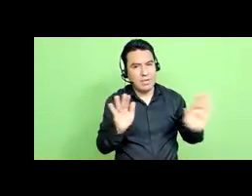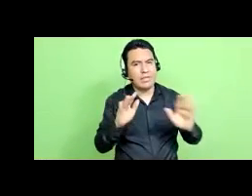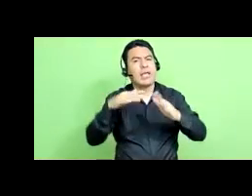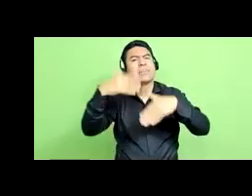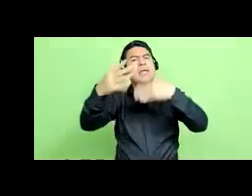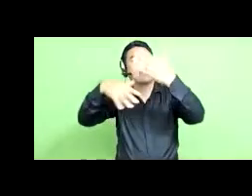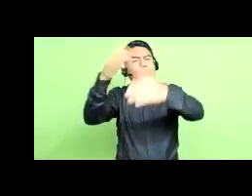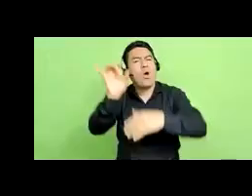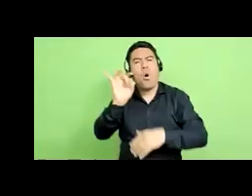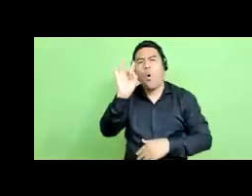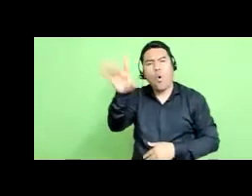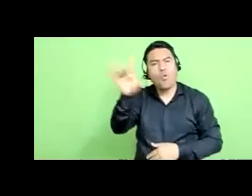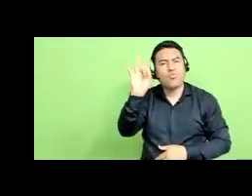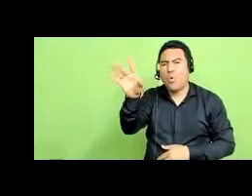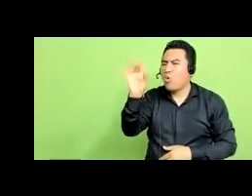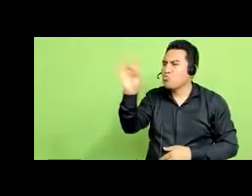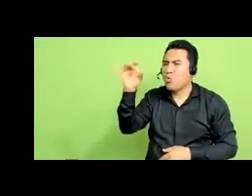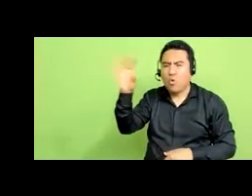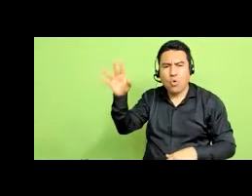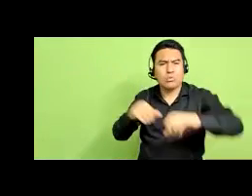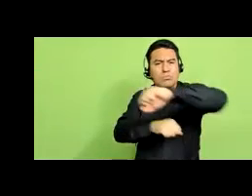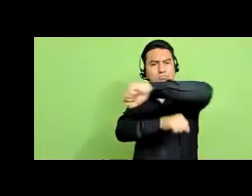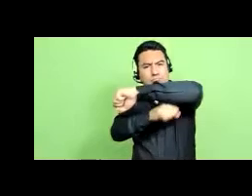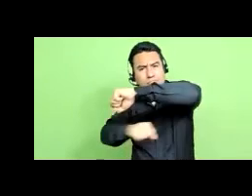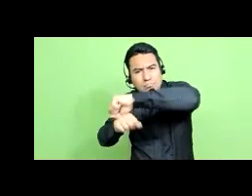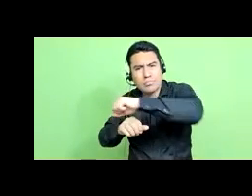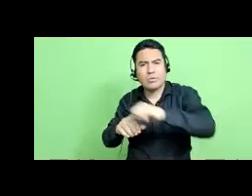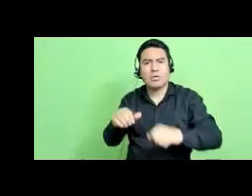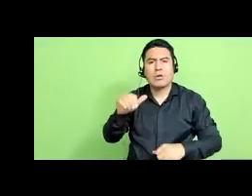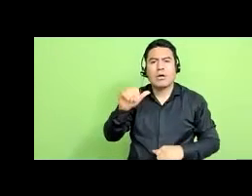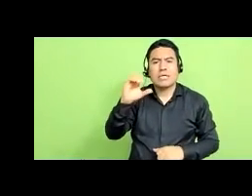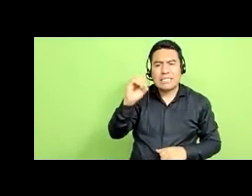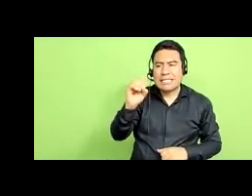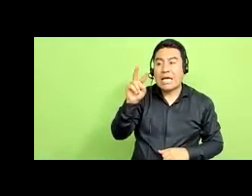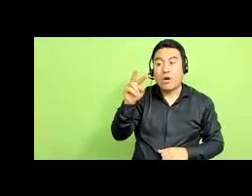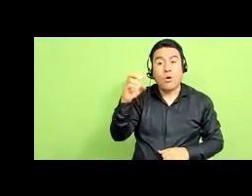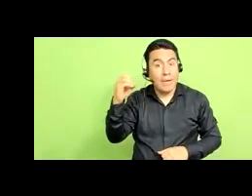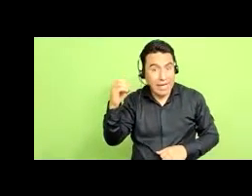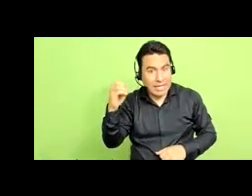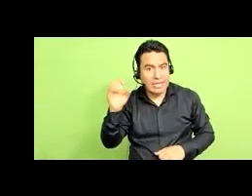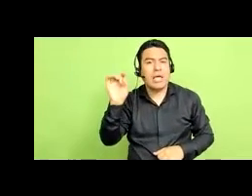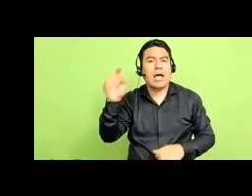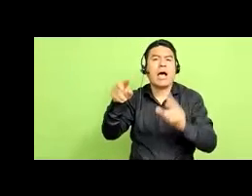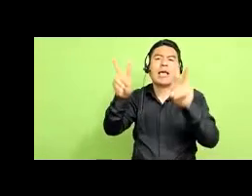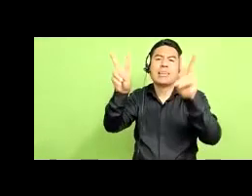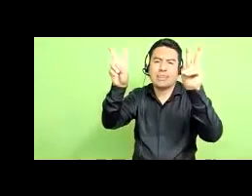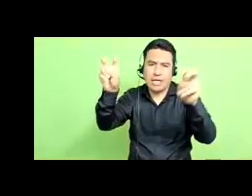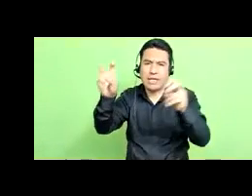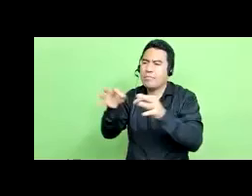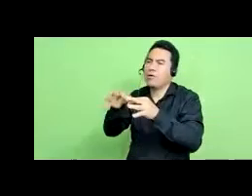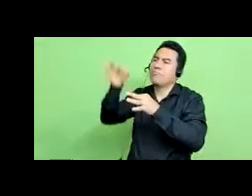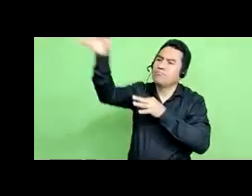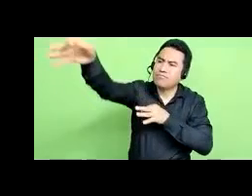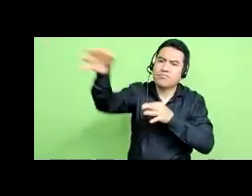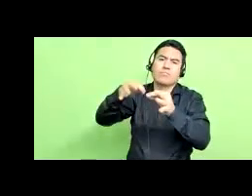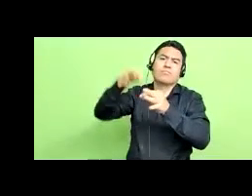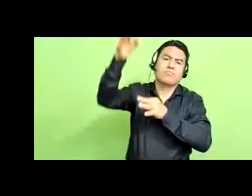modificación de las 0 20 donde ahí sí menciona el impacto para las habitaciones